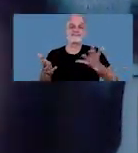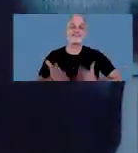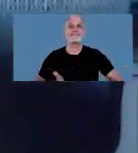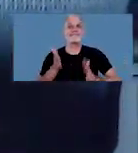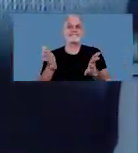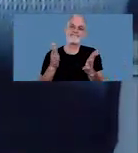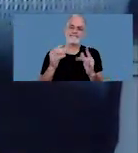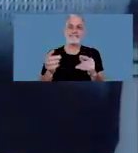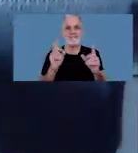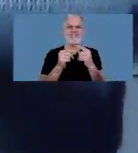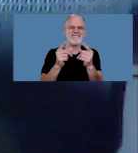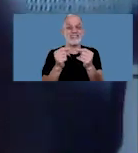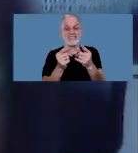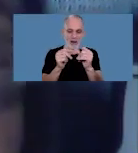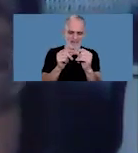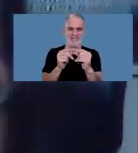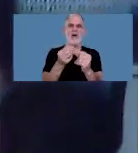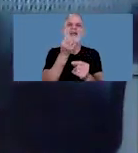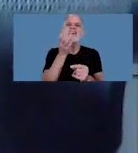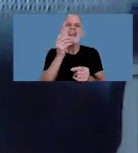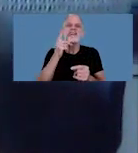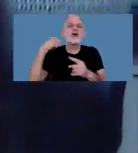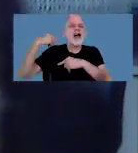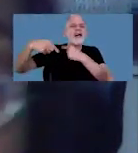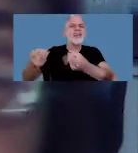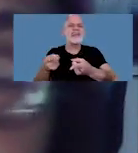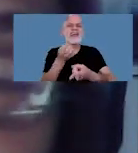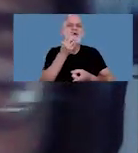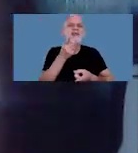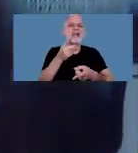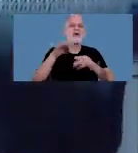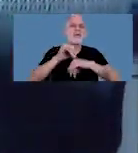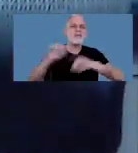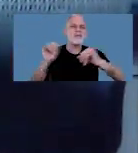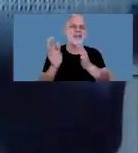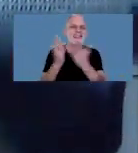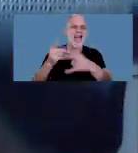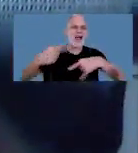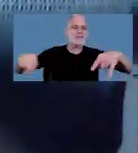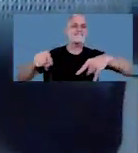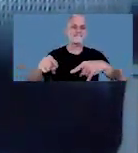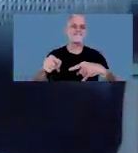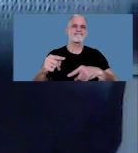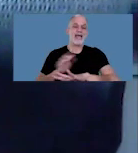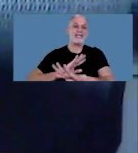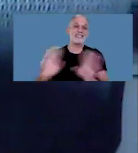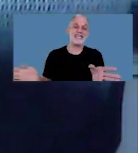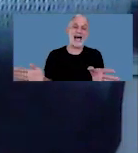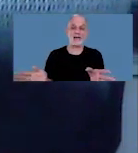vamos a tener una fecha, ¿no? Que es la declaratoria de herederos. En realidad, con la declaratoria de herederos